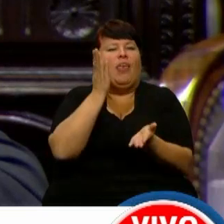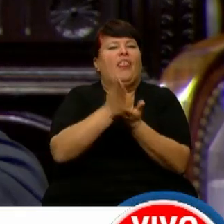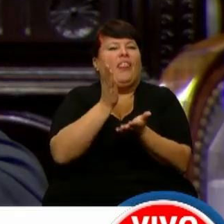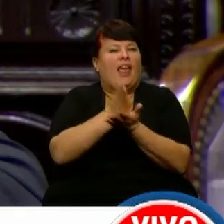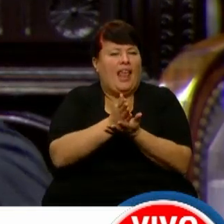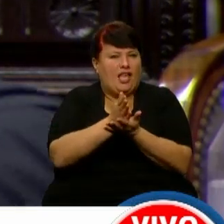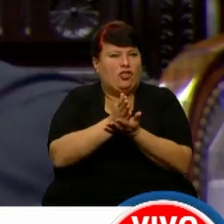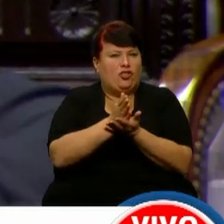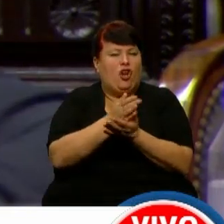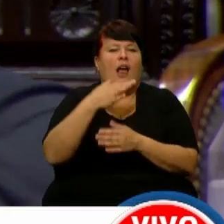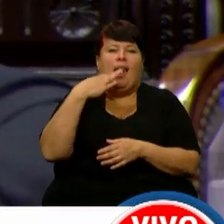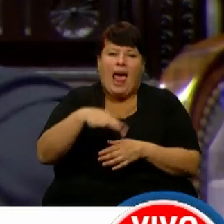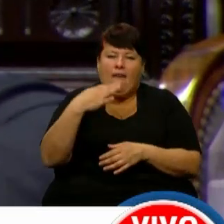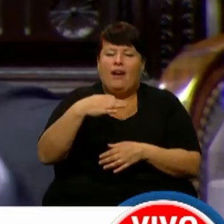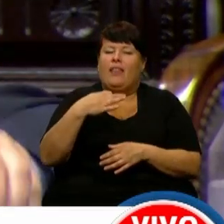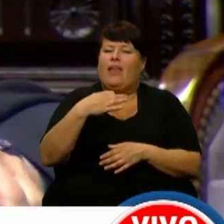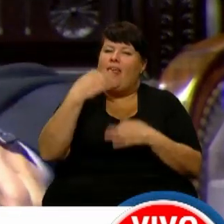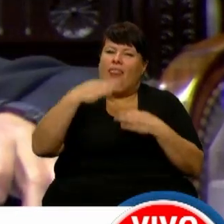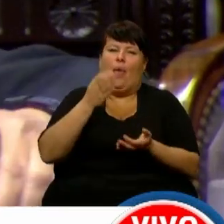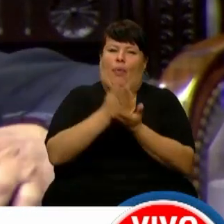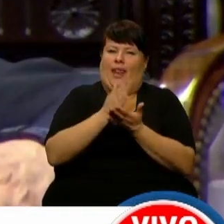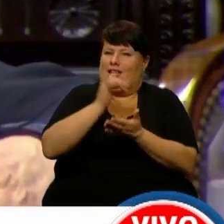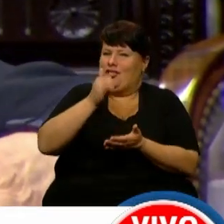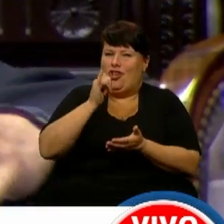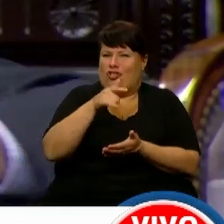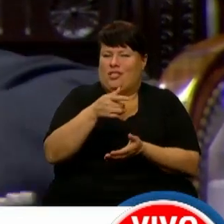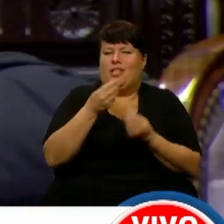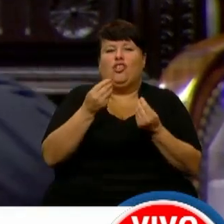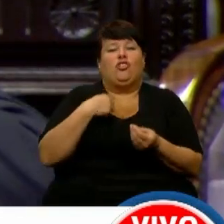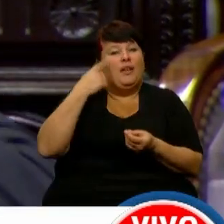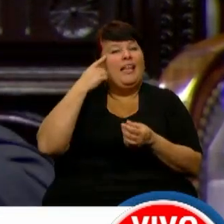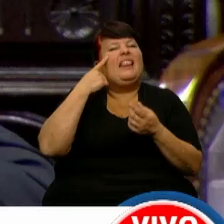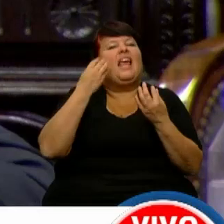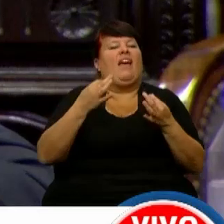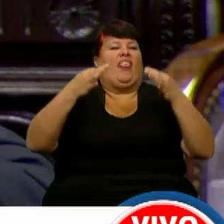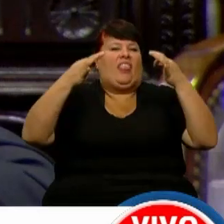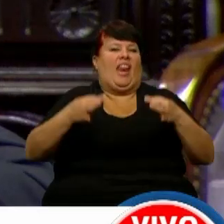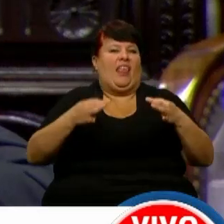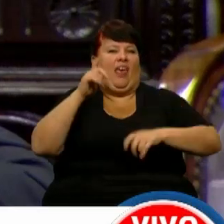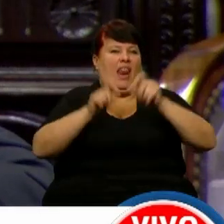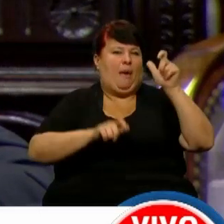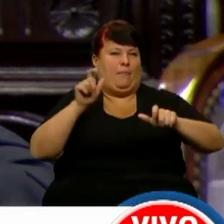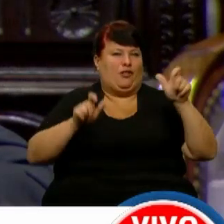derecho que realmente tiene que tener, porque yo diría, tiene que ver con la dignidad humana.